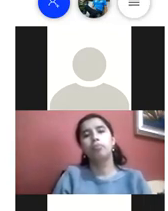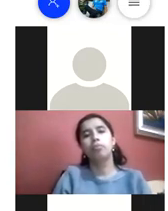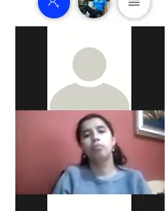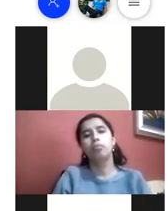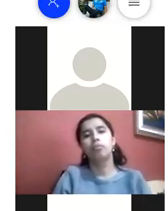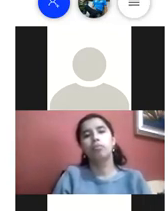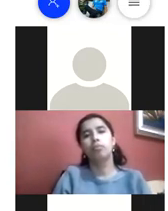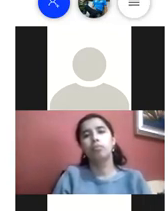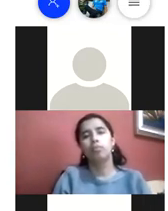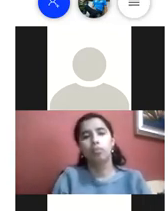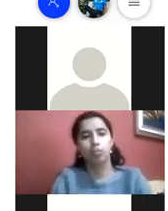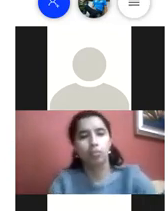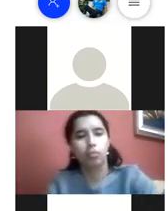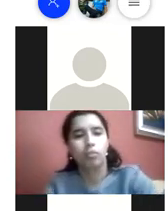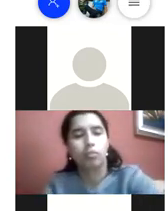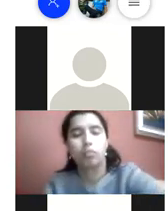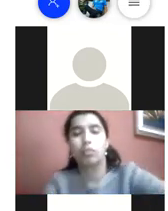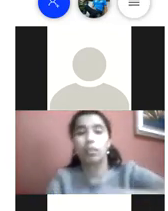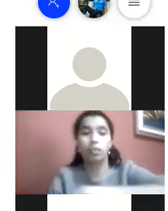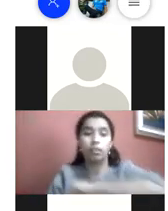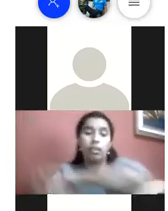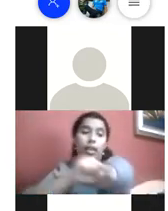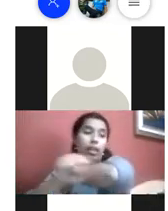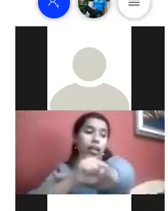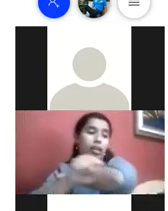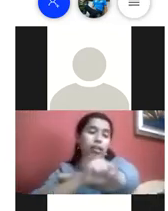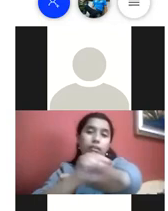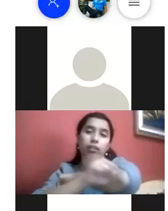¿Y el examen para cuándo quedaría, Lee?